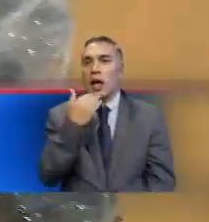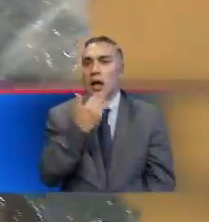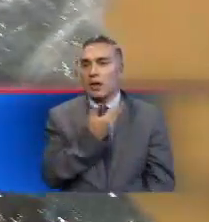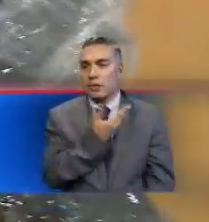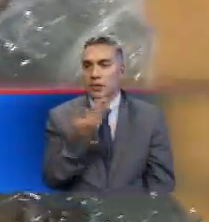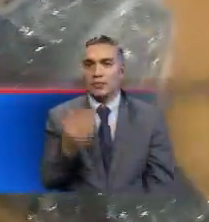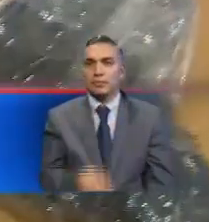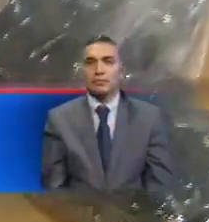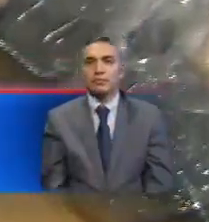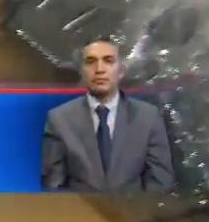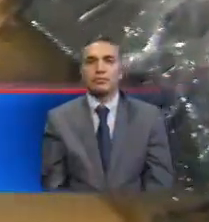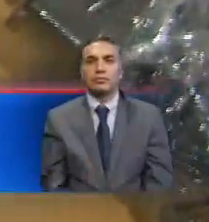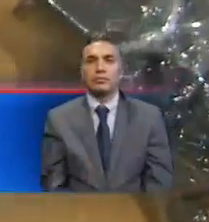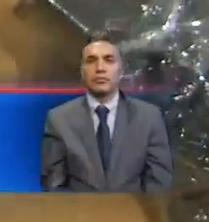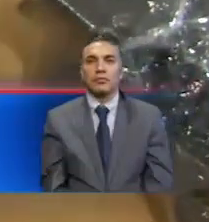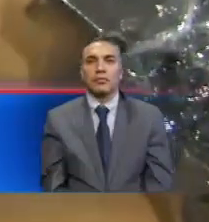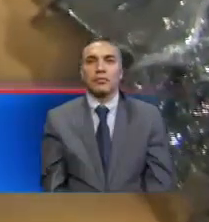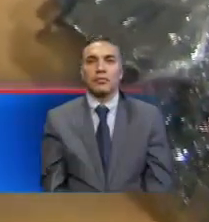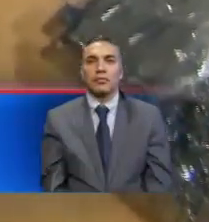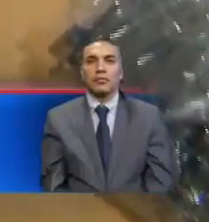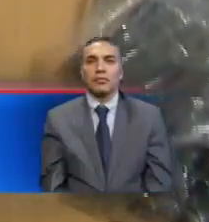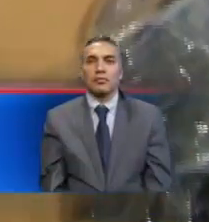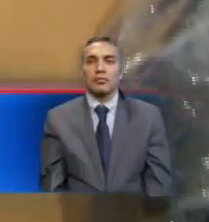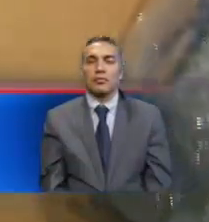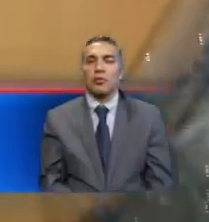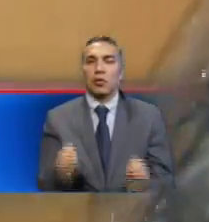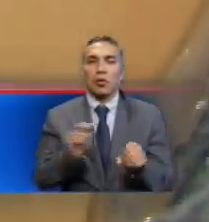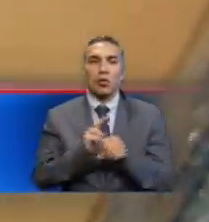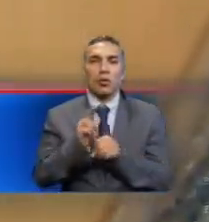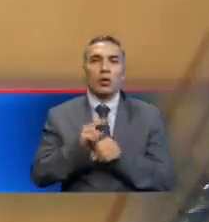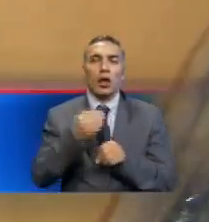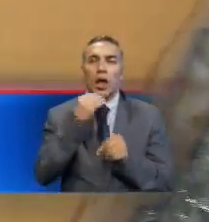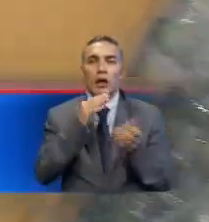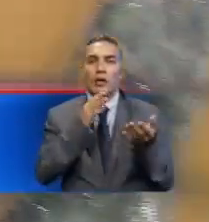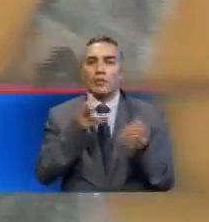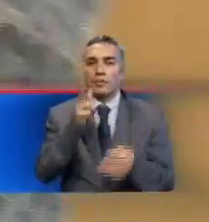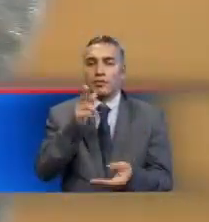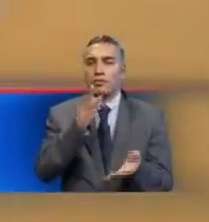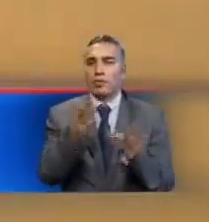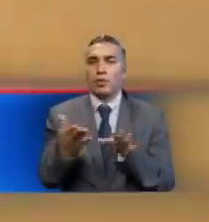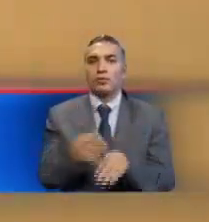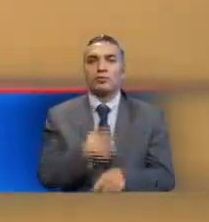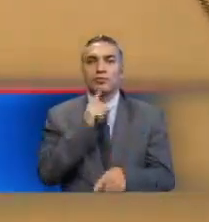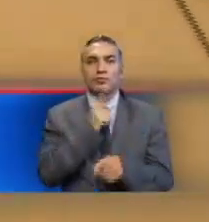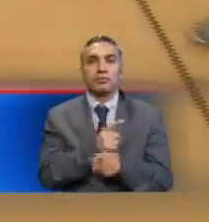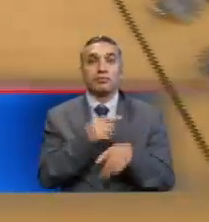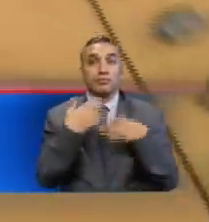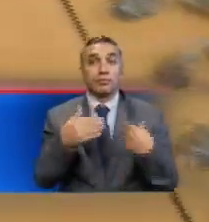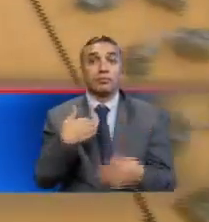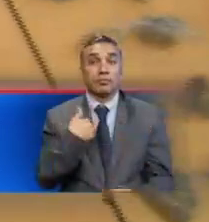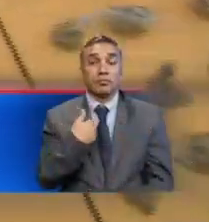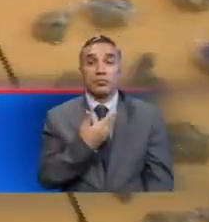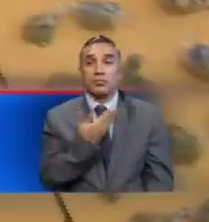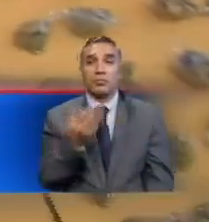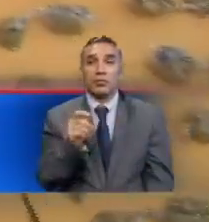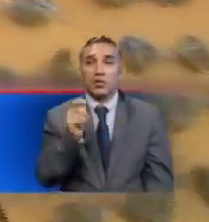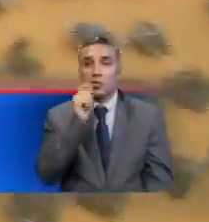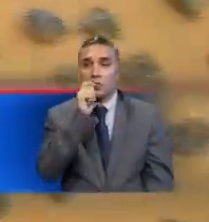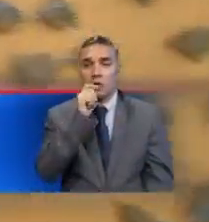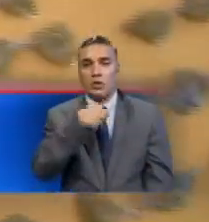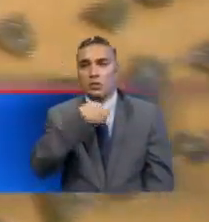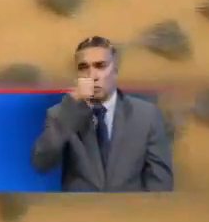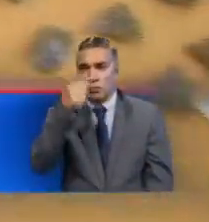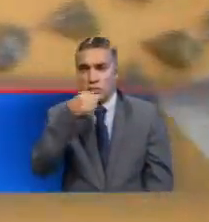utilizadas o han sido utilizadas en alguna muerte violenta. Definitivamente también tenemos marihuana,